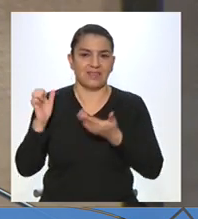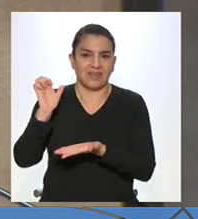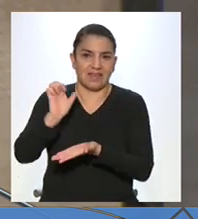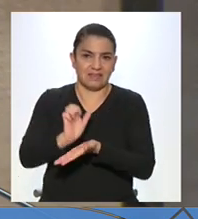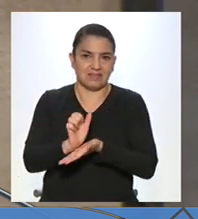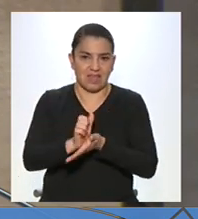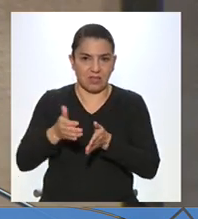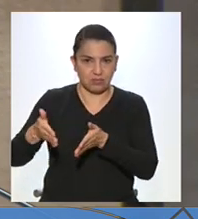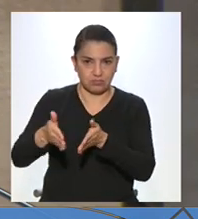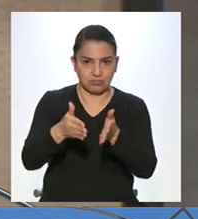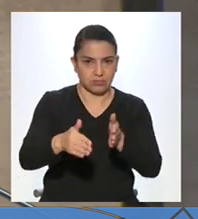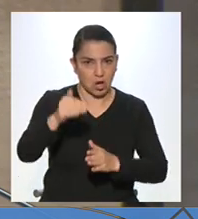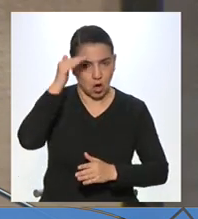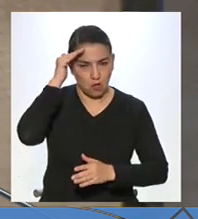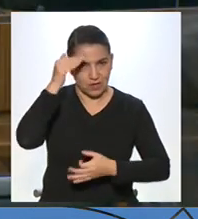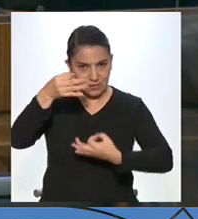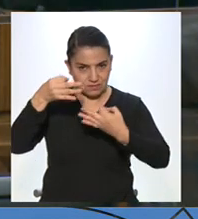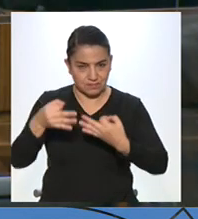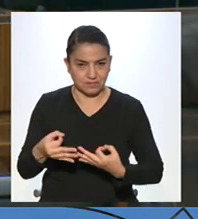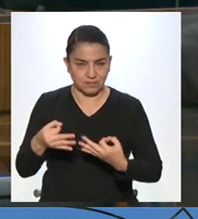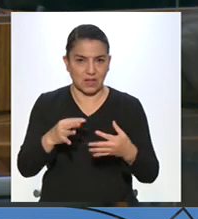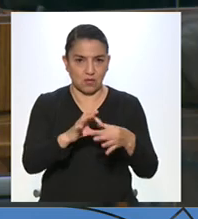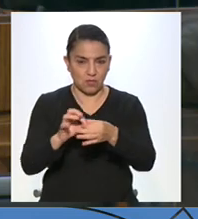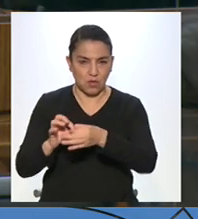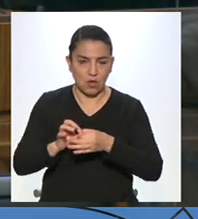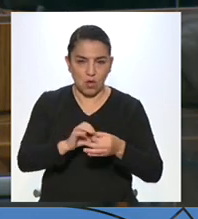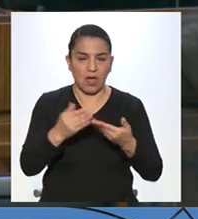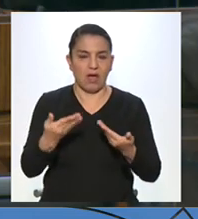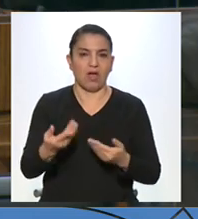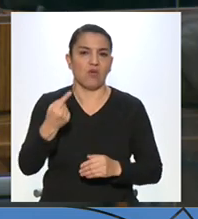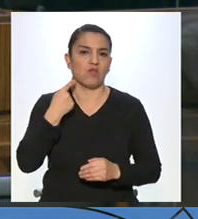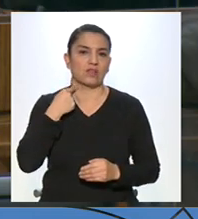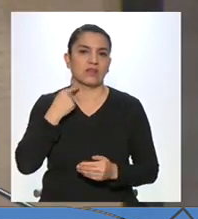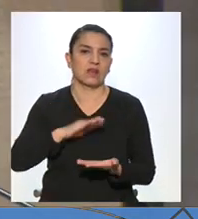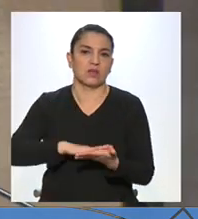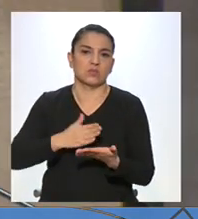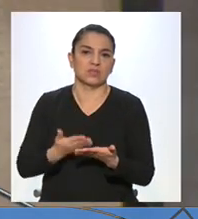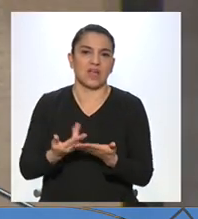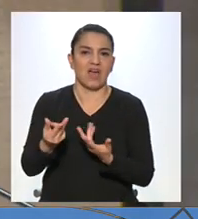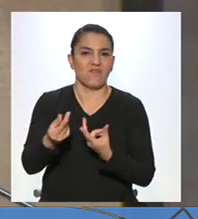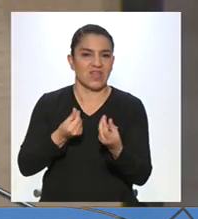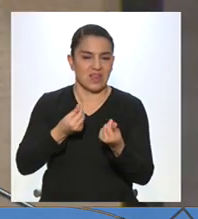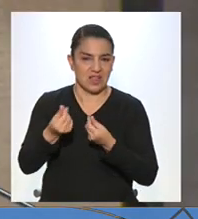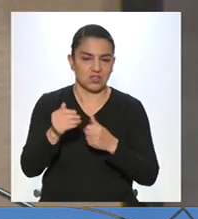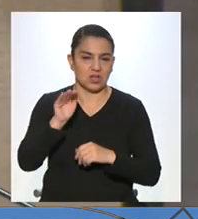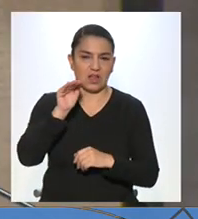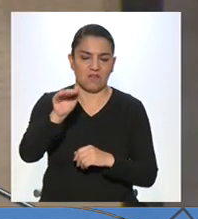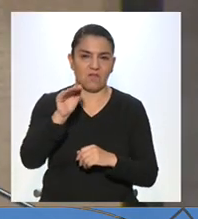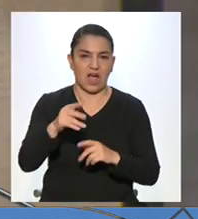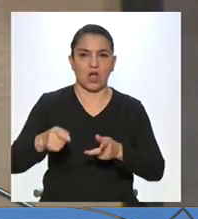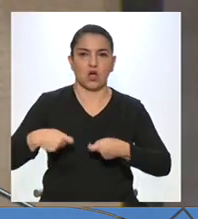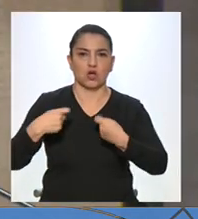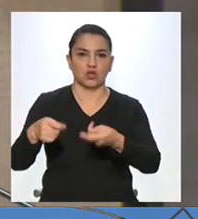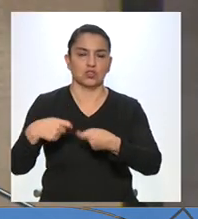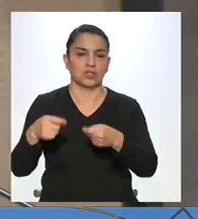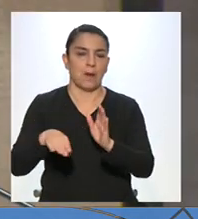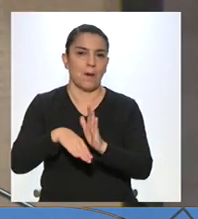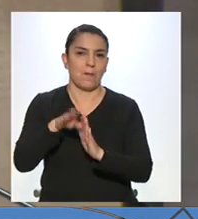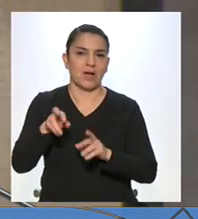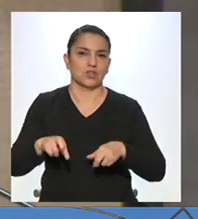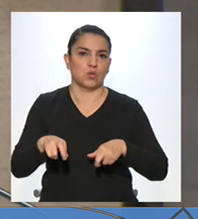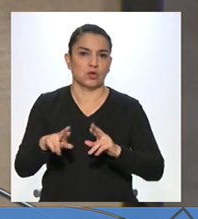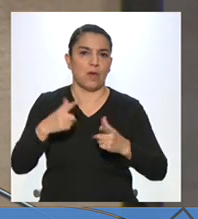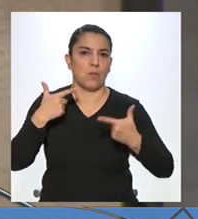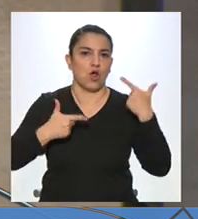senda creíble de convergencia. Esto tendría un impacto en las condiciones financieras y la trayectoria del consumo, dando más espacio de maniobra a la